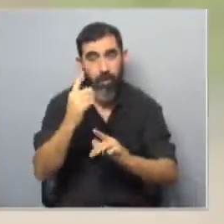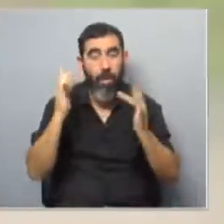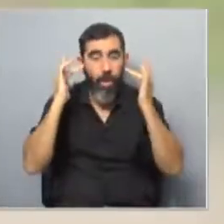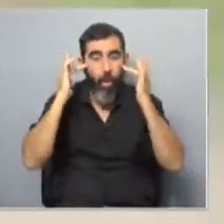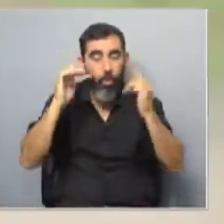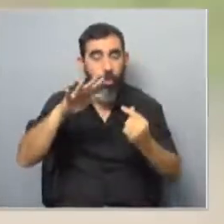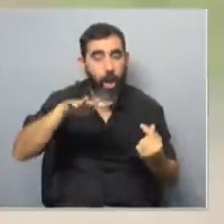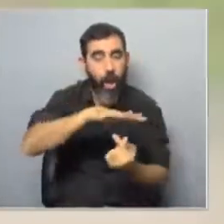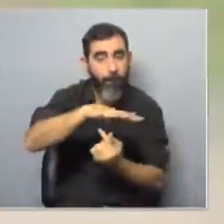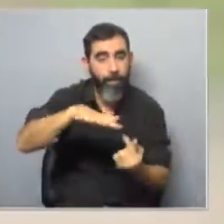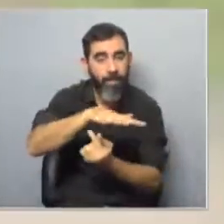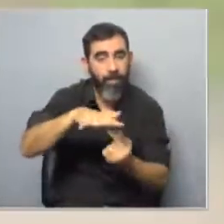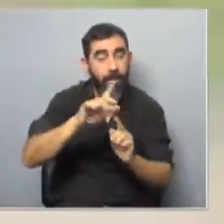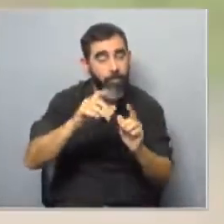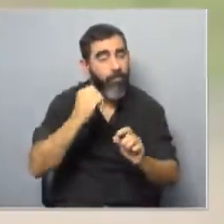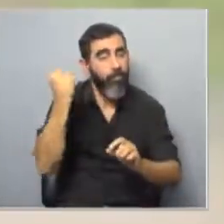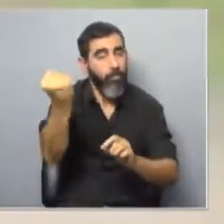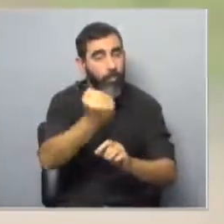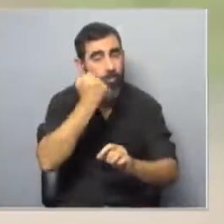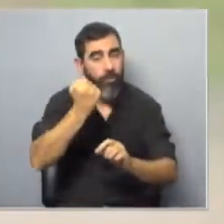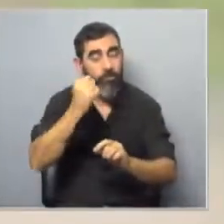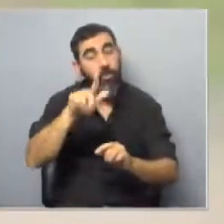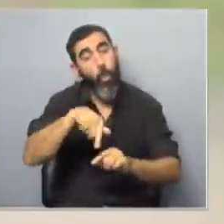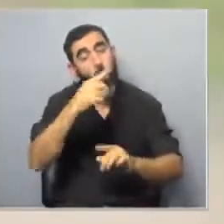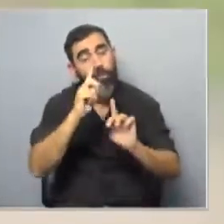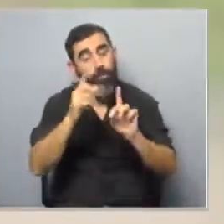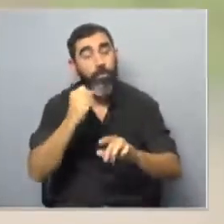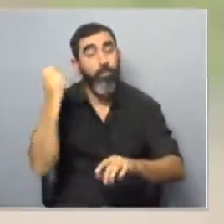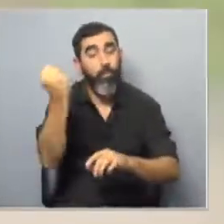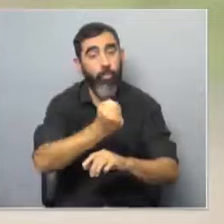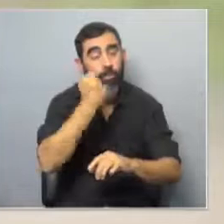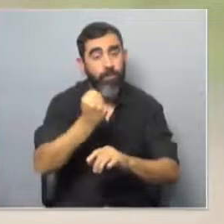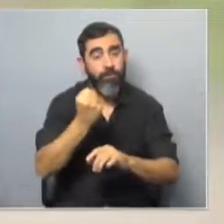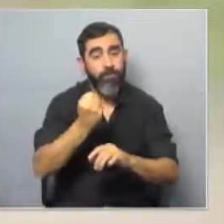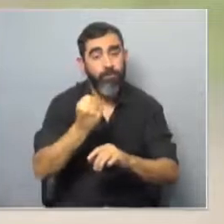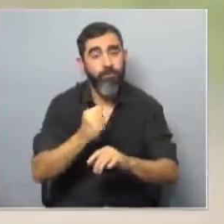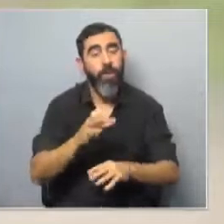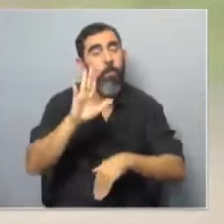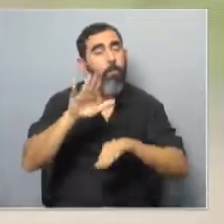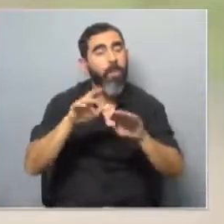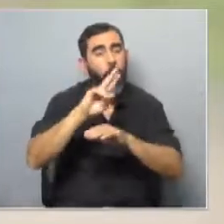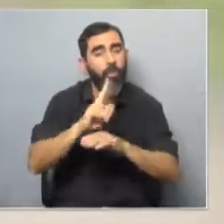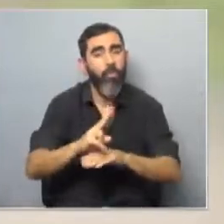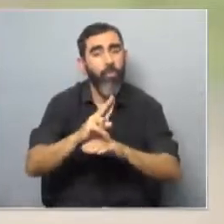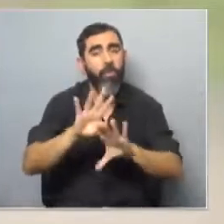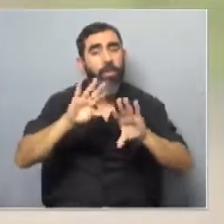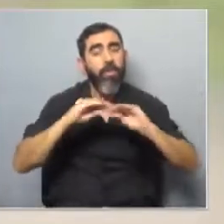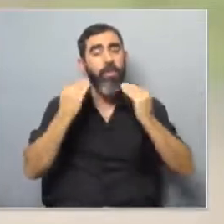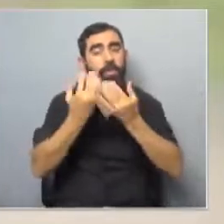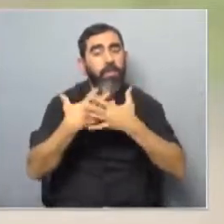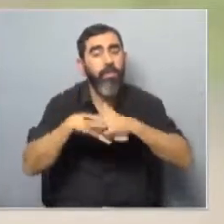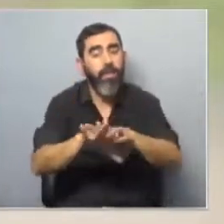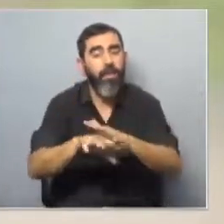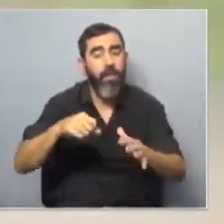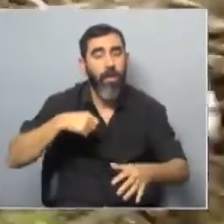ambiental es otra de las patas que tenemos importante y otra de las patas importantes que tenemos, que es la que utilizamos mucho más, es integrar a la sociedad a todos los